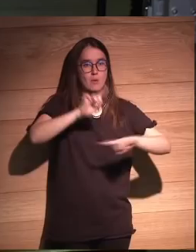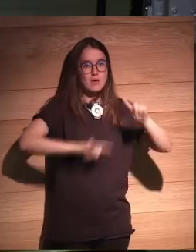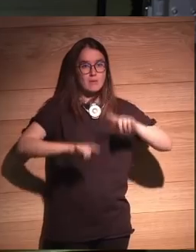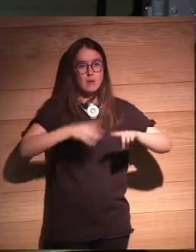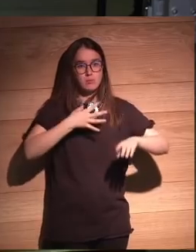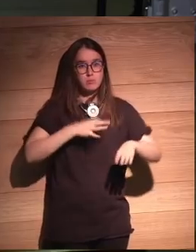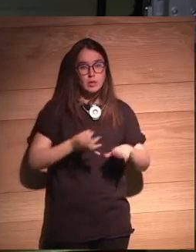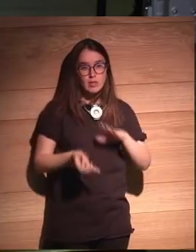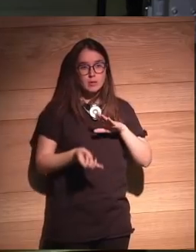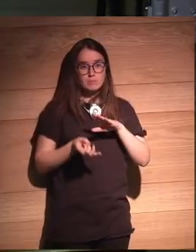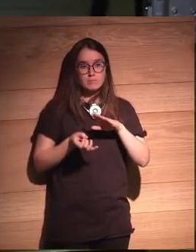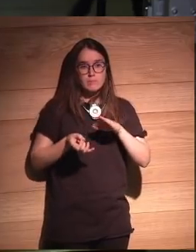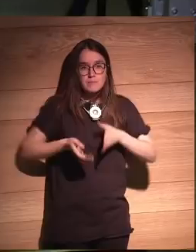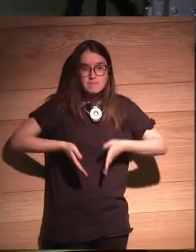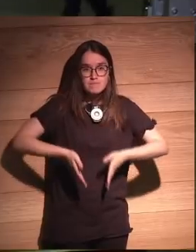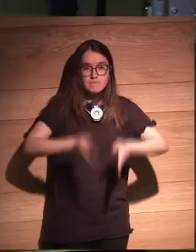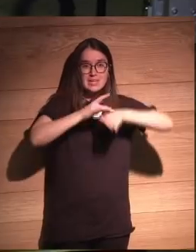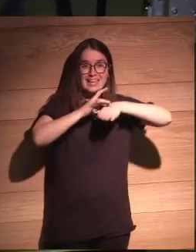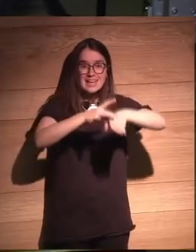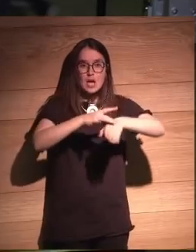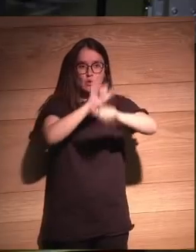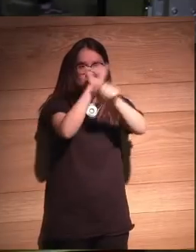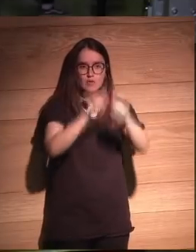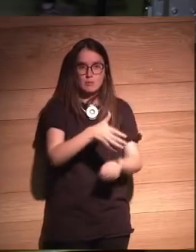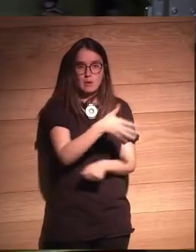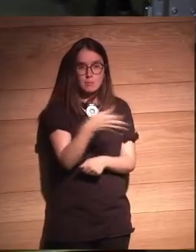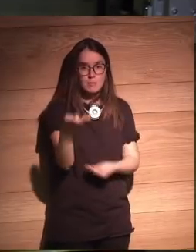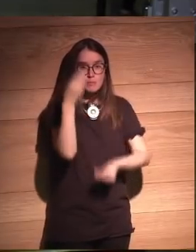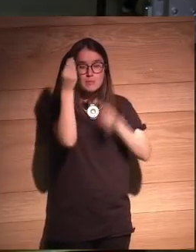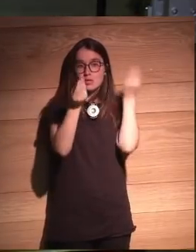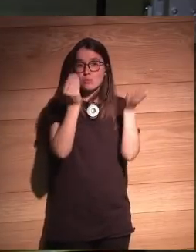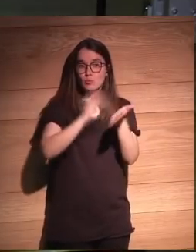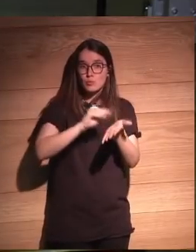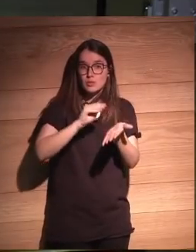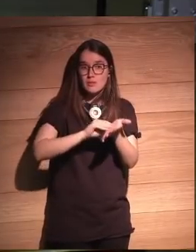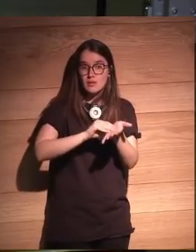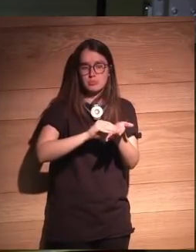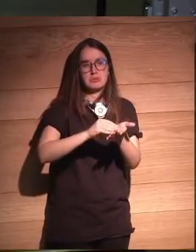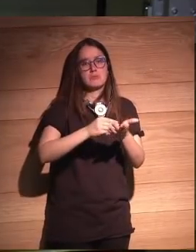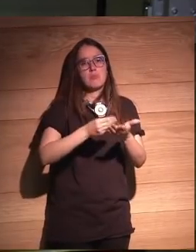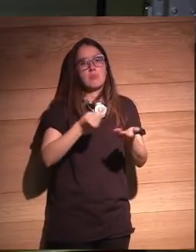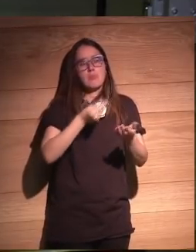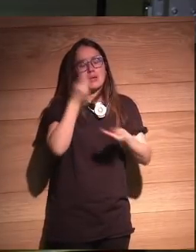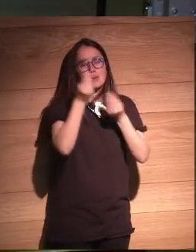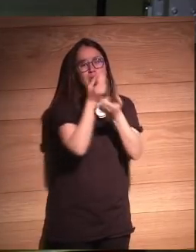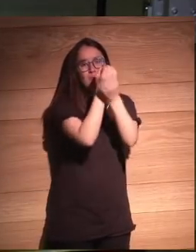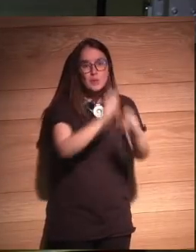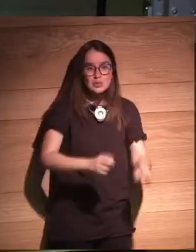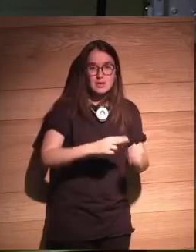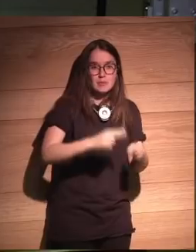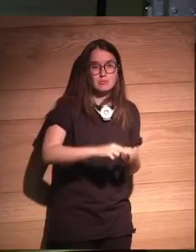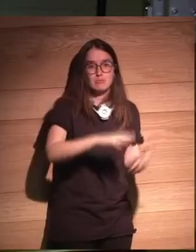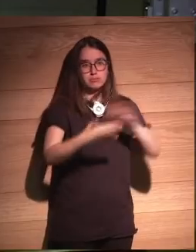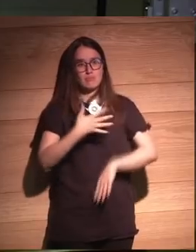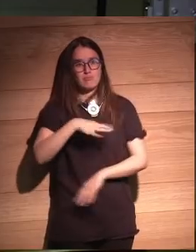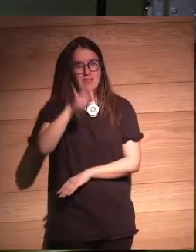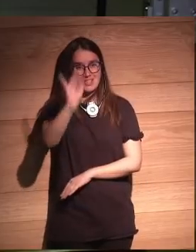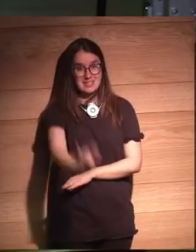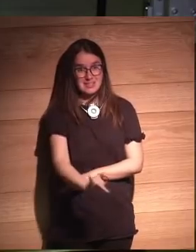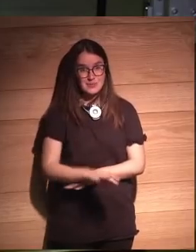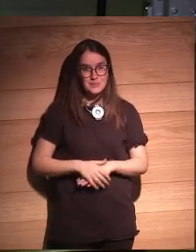una forma adecuada, creo que muchas de las cosas que ahora parecen imposibles en la política se convertirán en